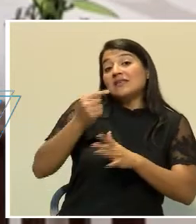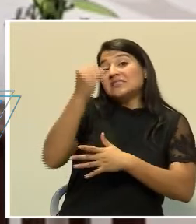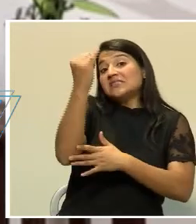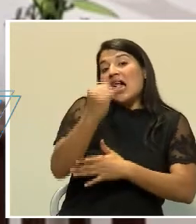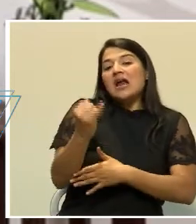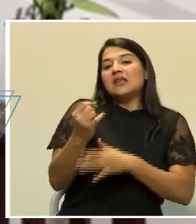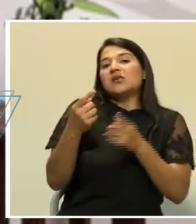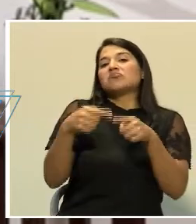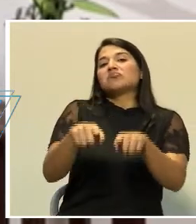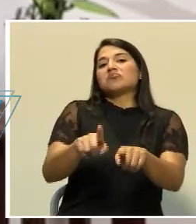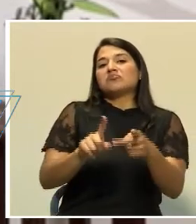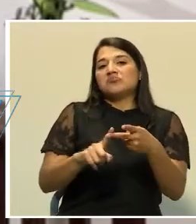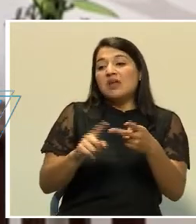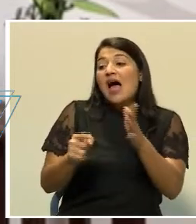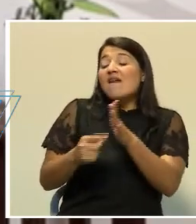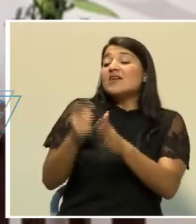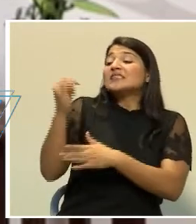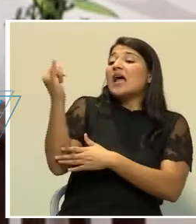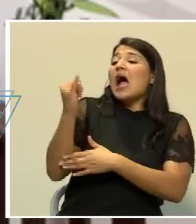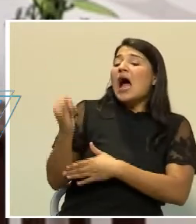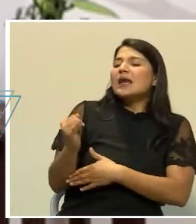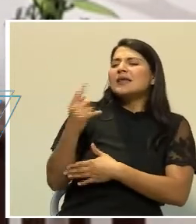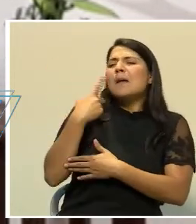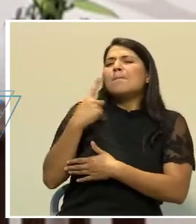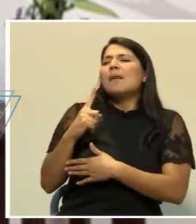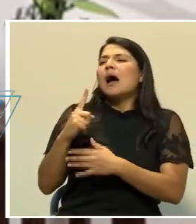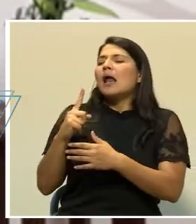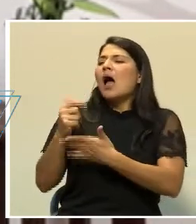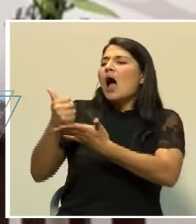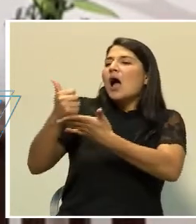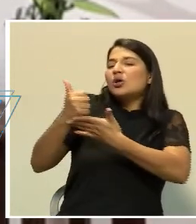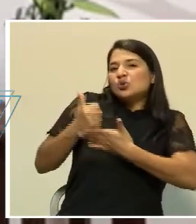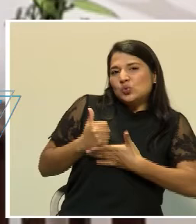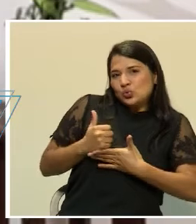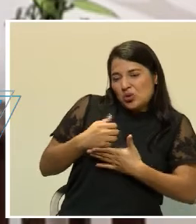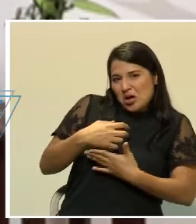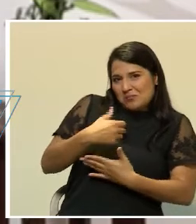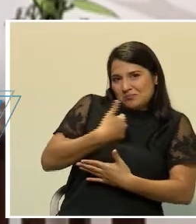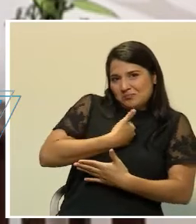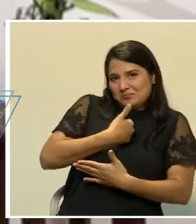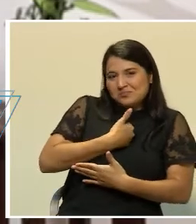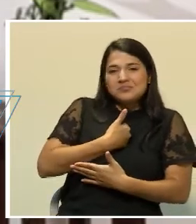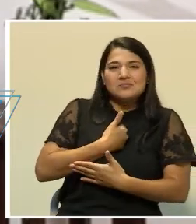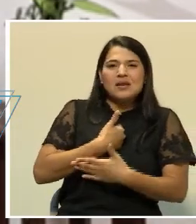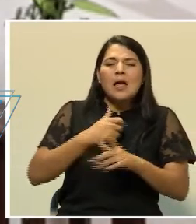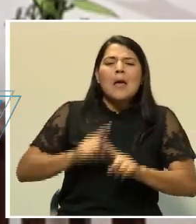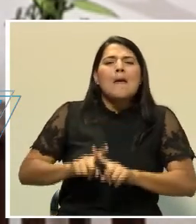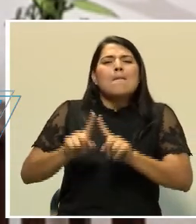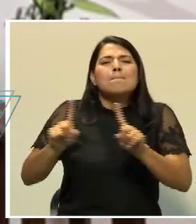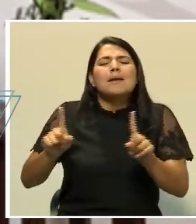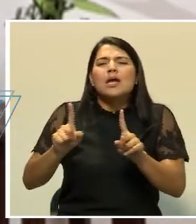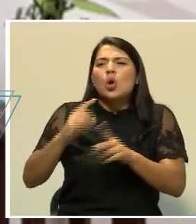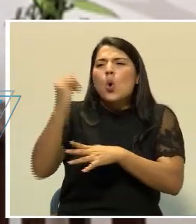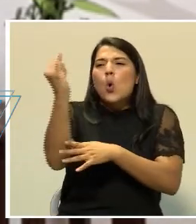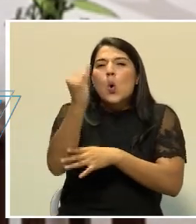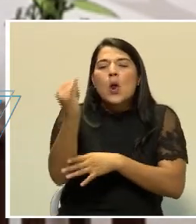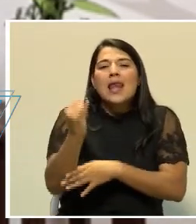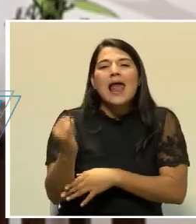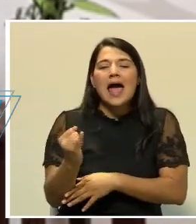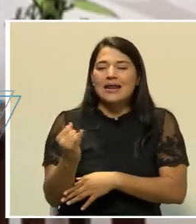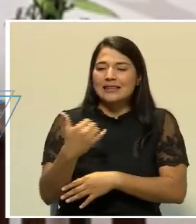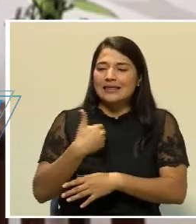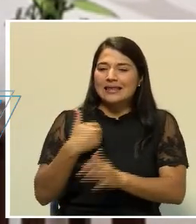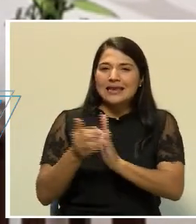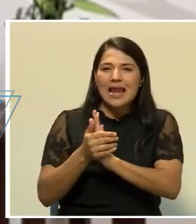crea por fines terapéuticos para su autor, pero realmente el arte tiene esa naturaleza de tener